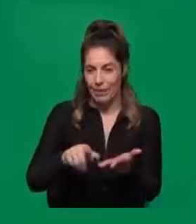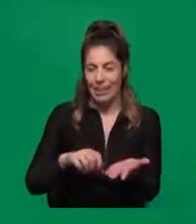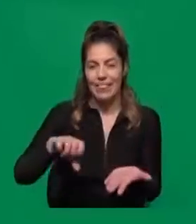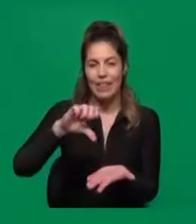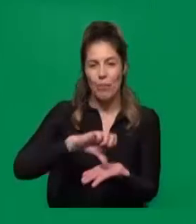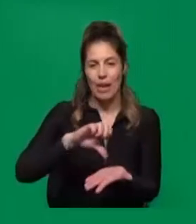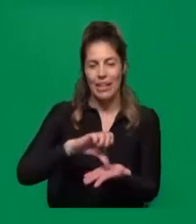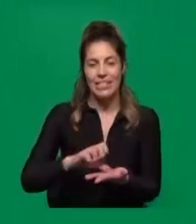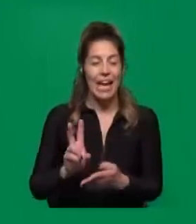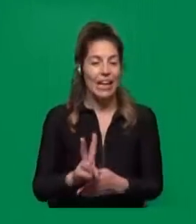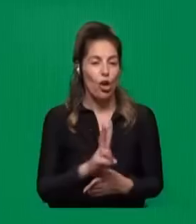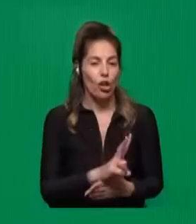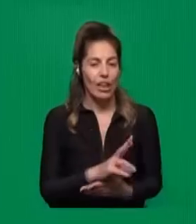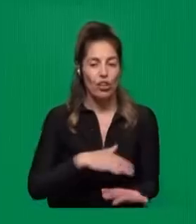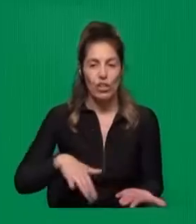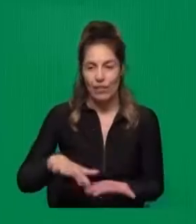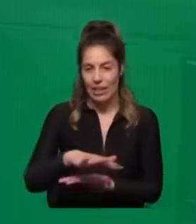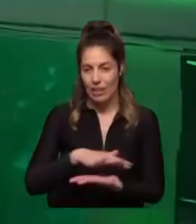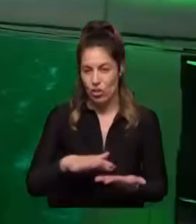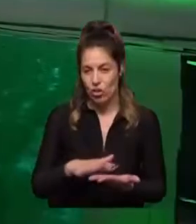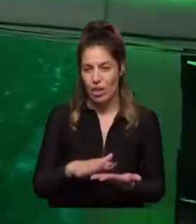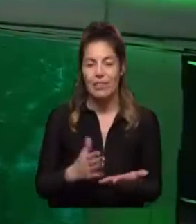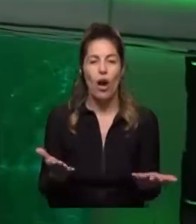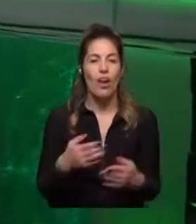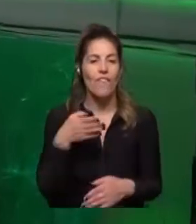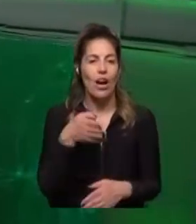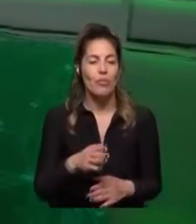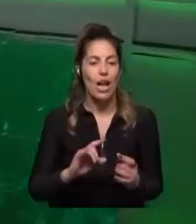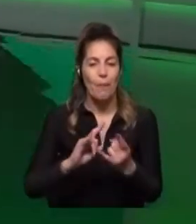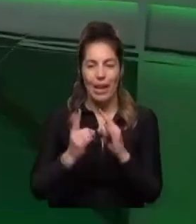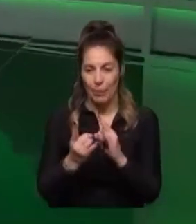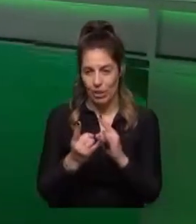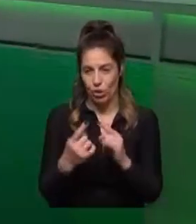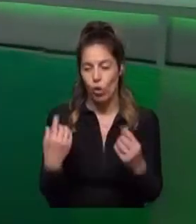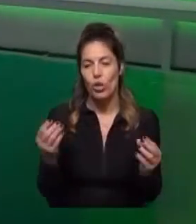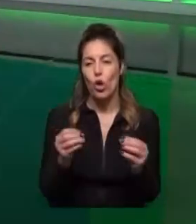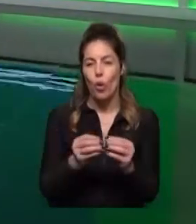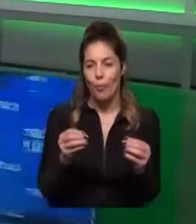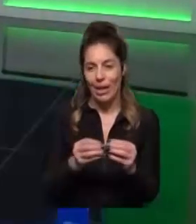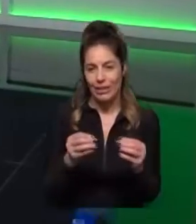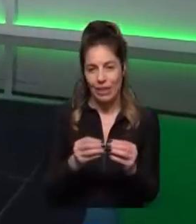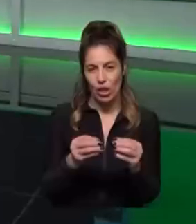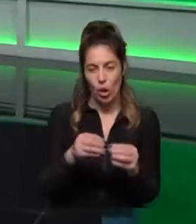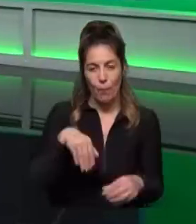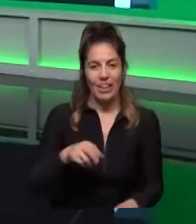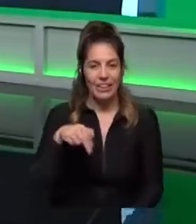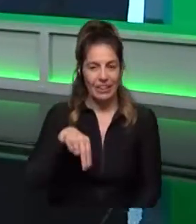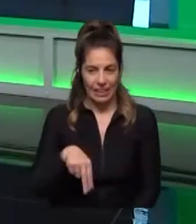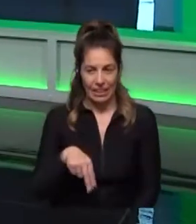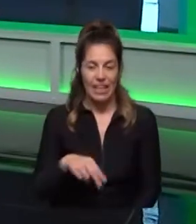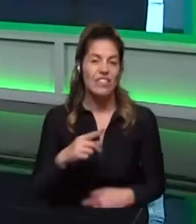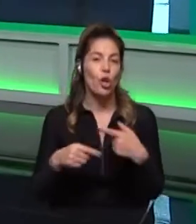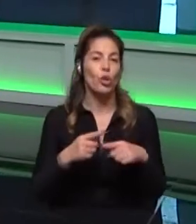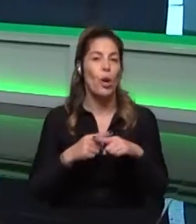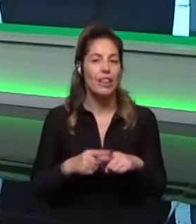han estado recorriendo distintas zonas vamos ya mismo al parlamento con nuestro compañero Martín Duarte se sigue